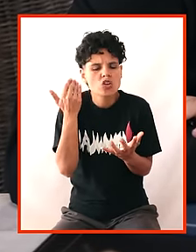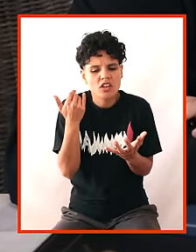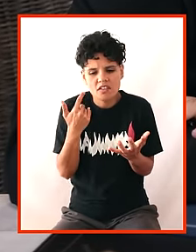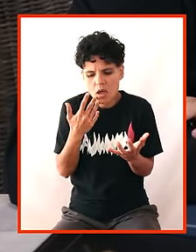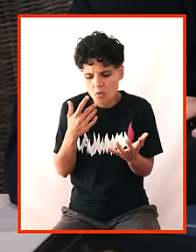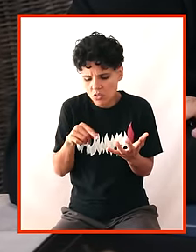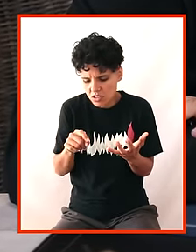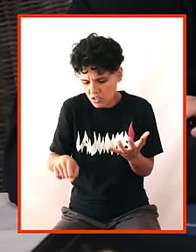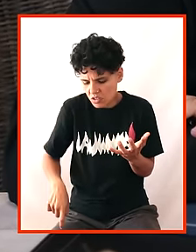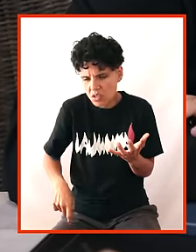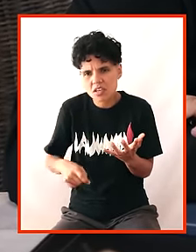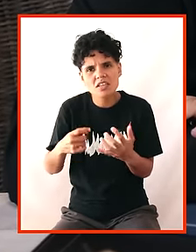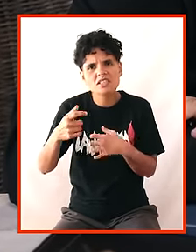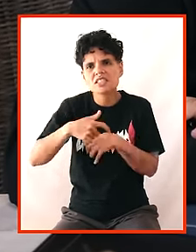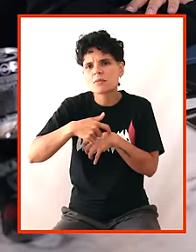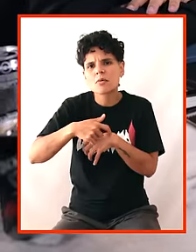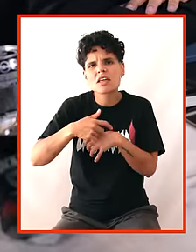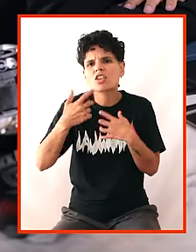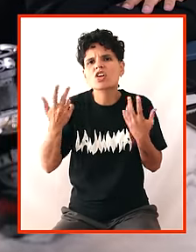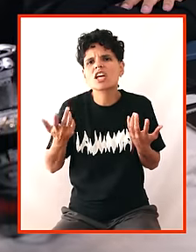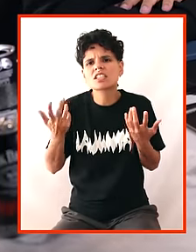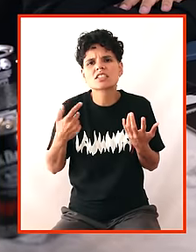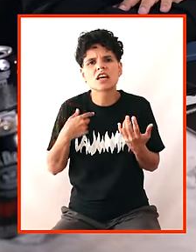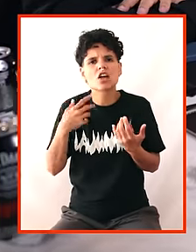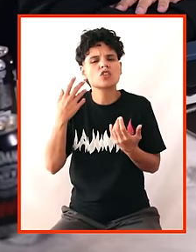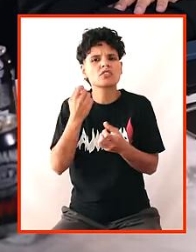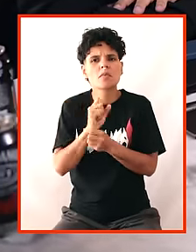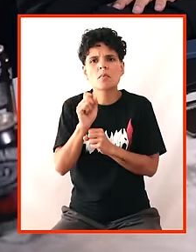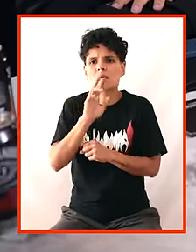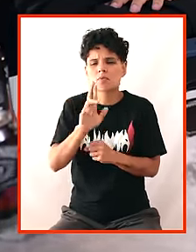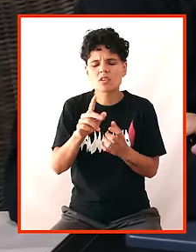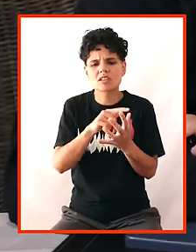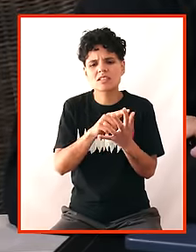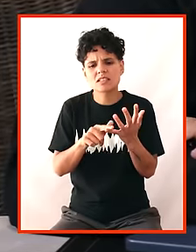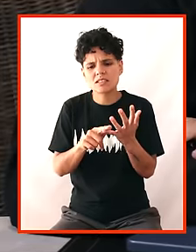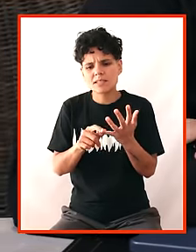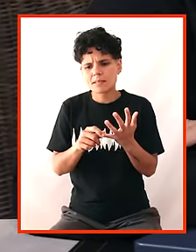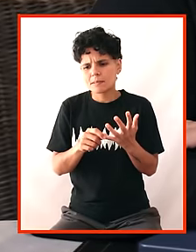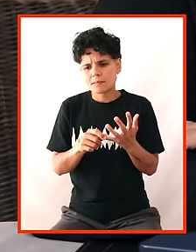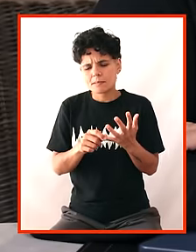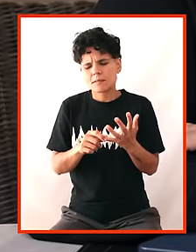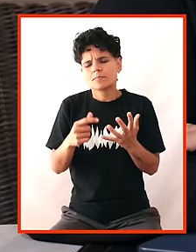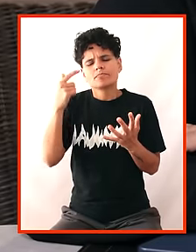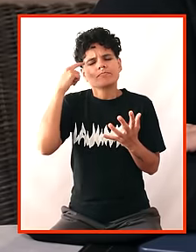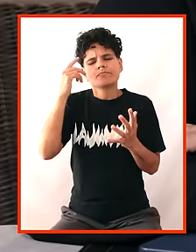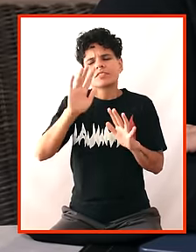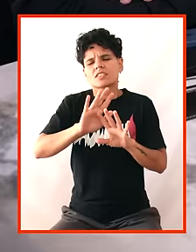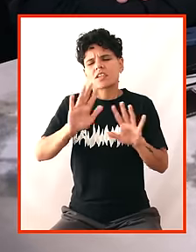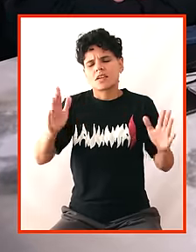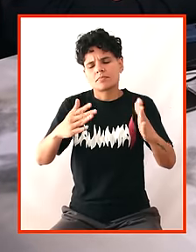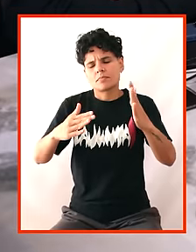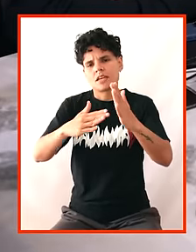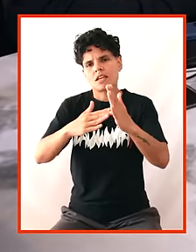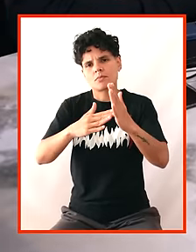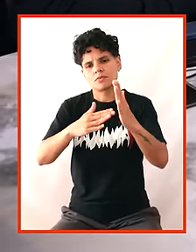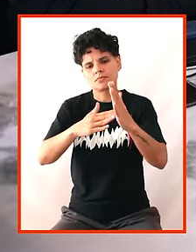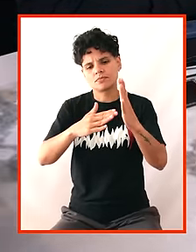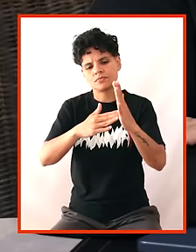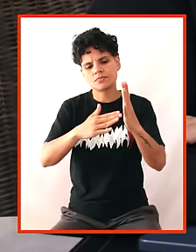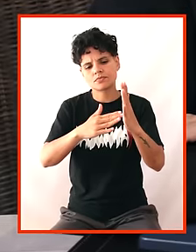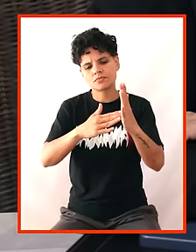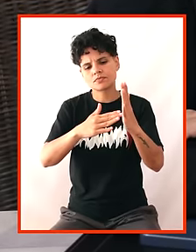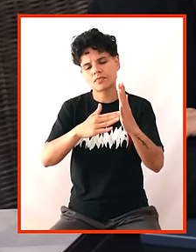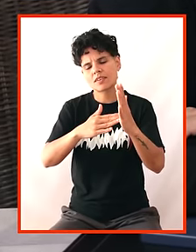condiciones de responder y a lo mejor atinarle. Y ante la duda dijimos, puta, ¿sabes qué? ¿Por qué no paramos un rato? Aprovechemos y veamos de ahí después qué